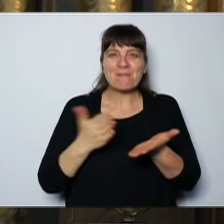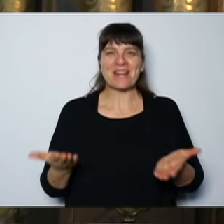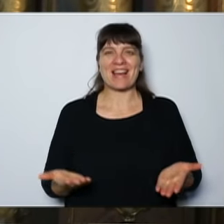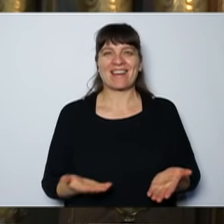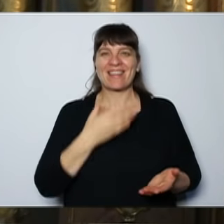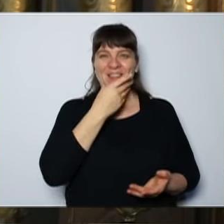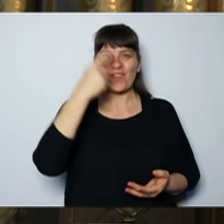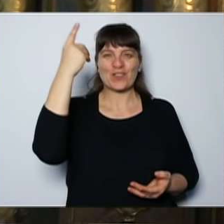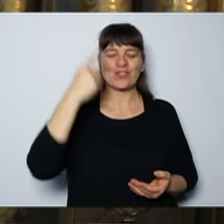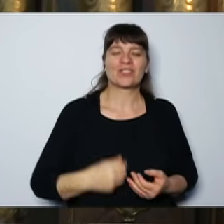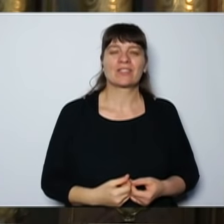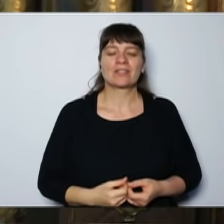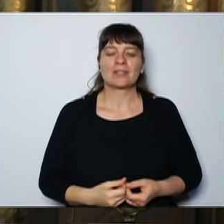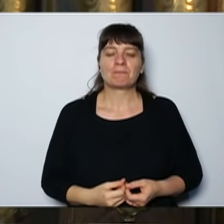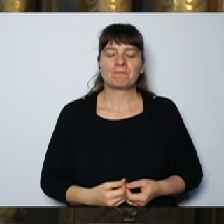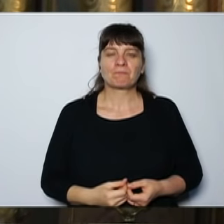Bíblico.